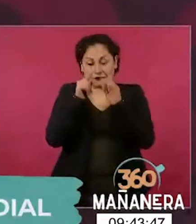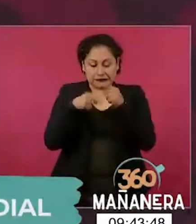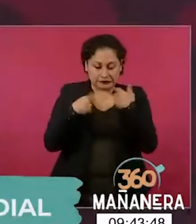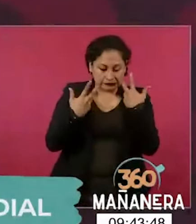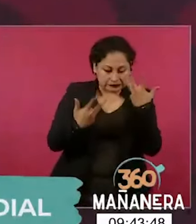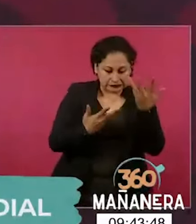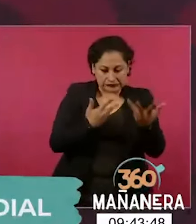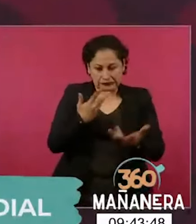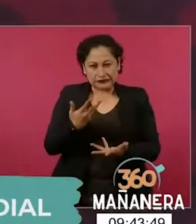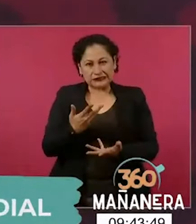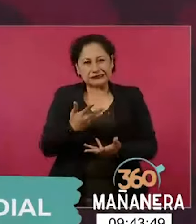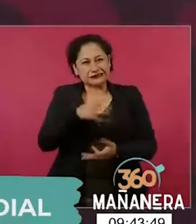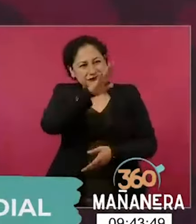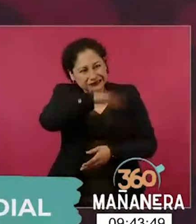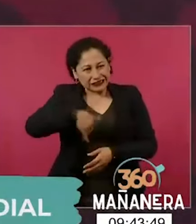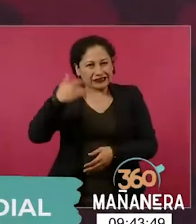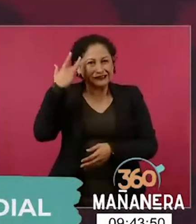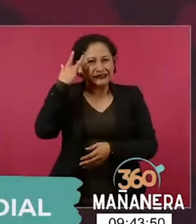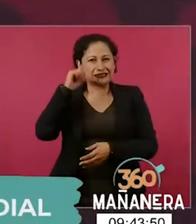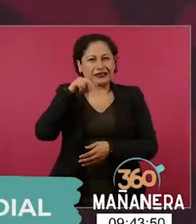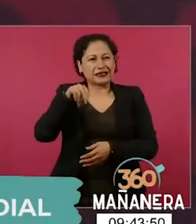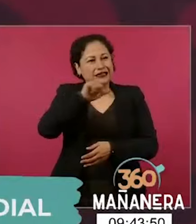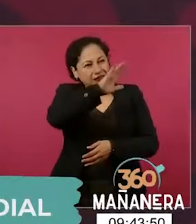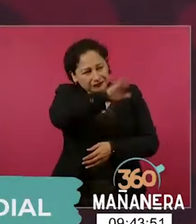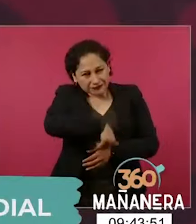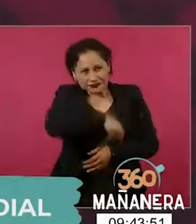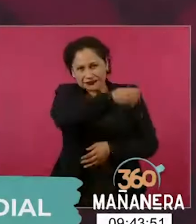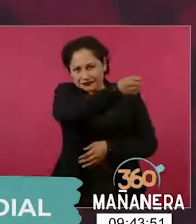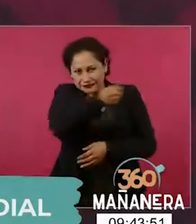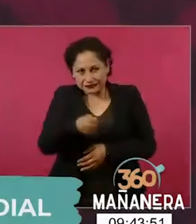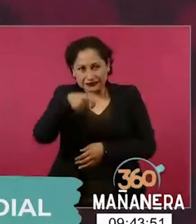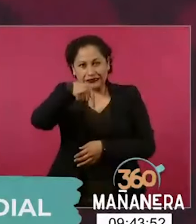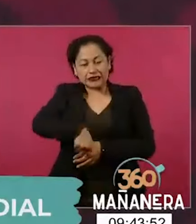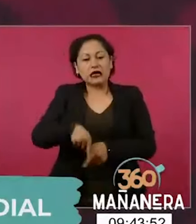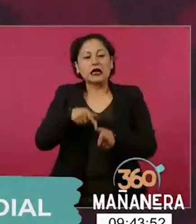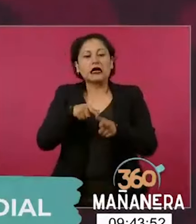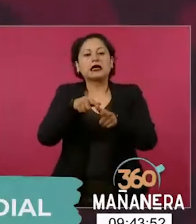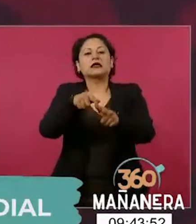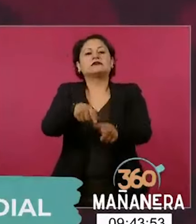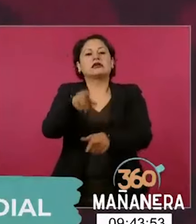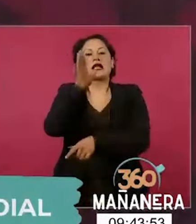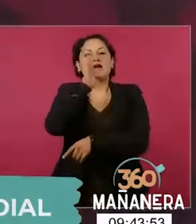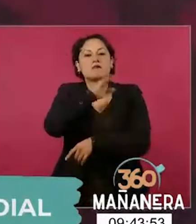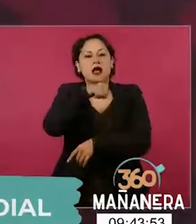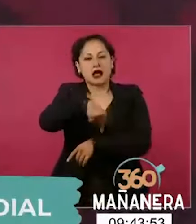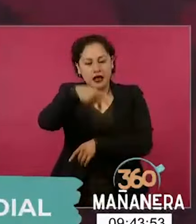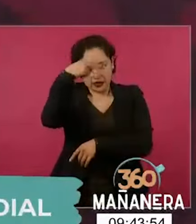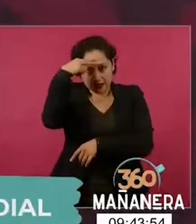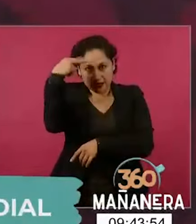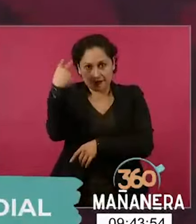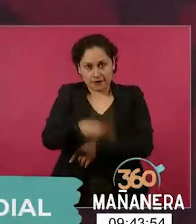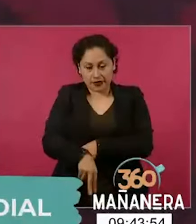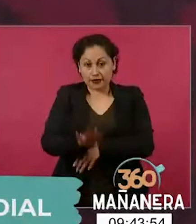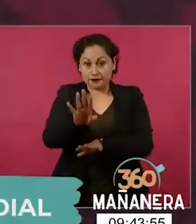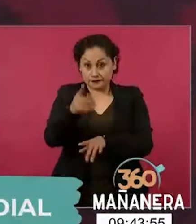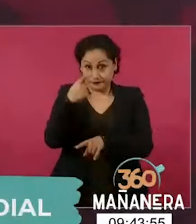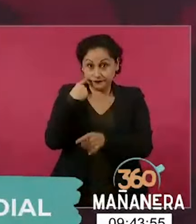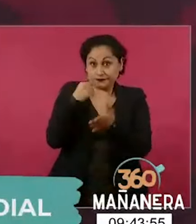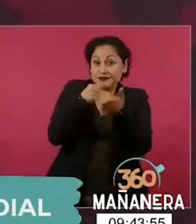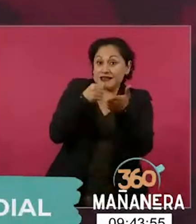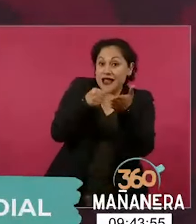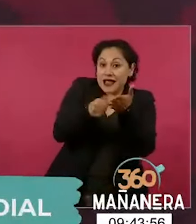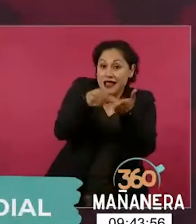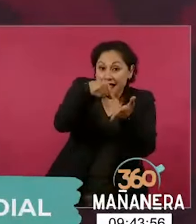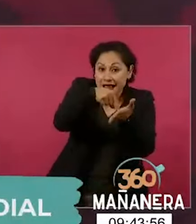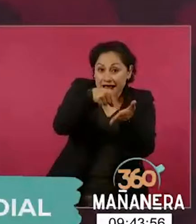de desgraciar al país y en la carta de invitación alaman que era el